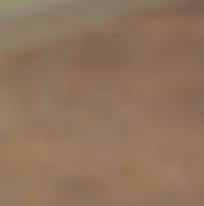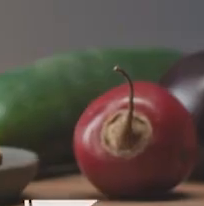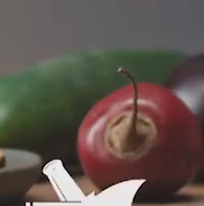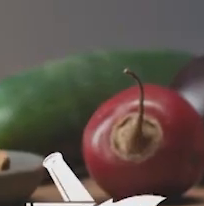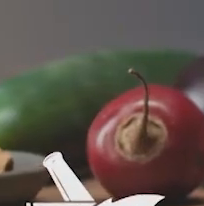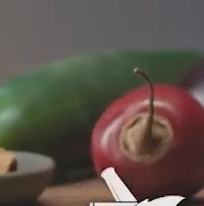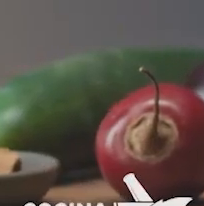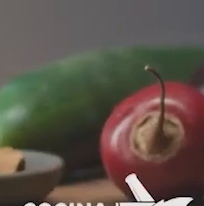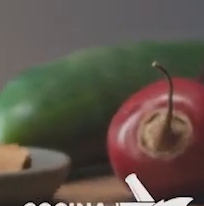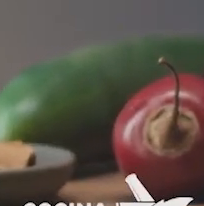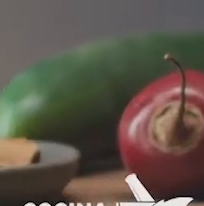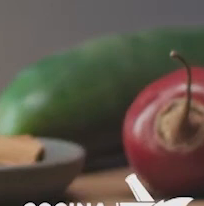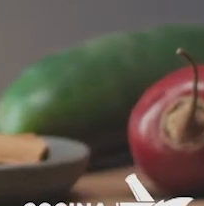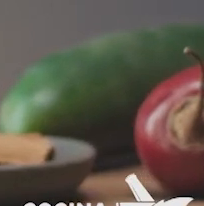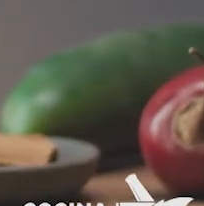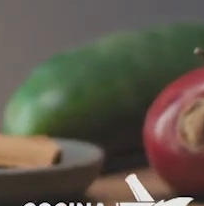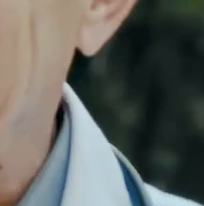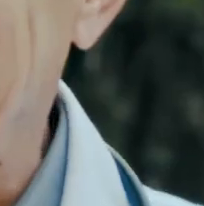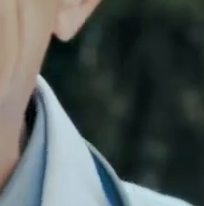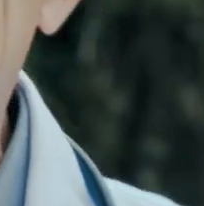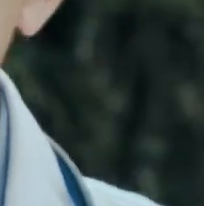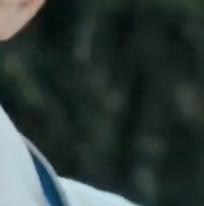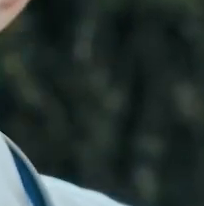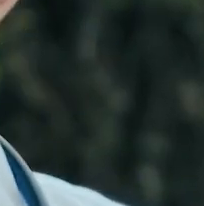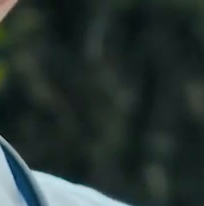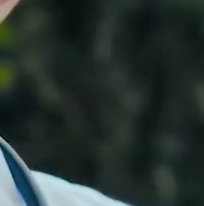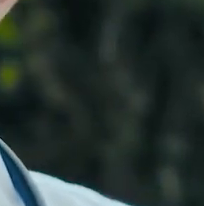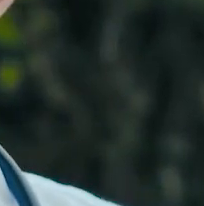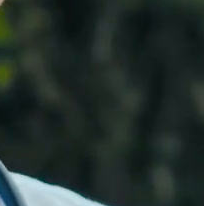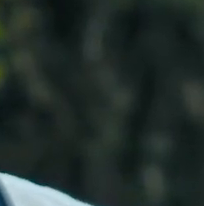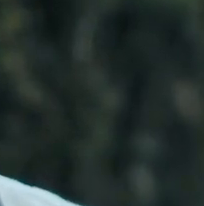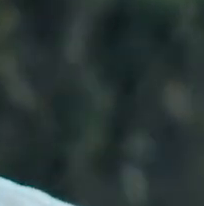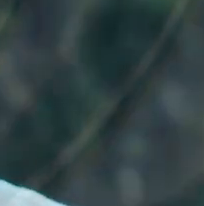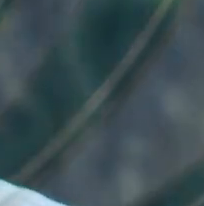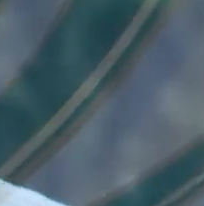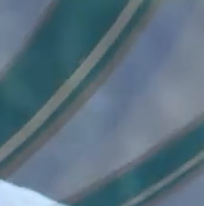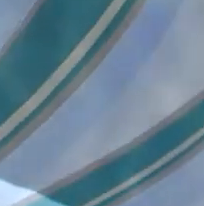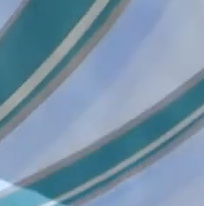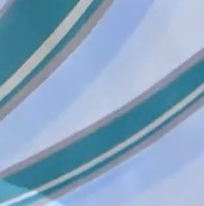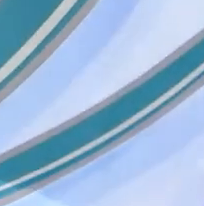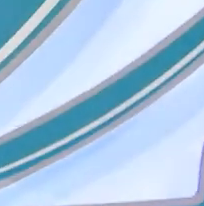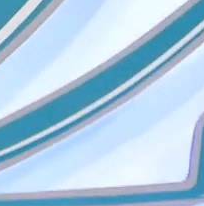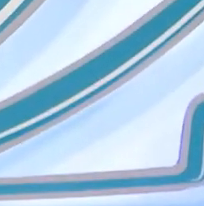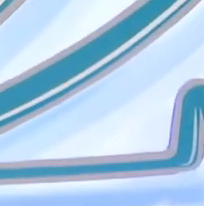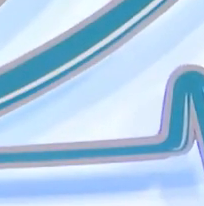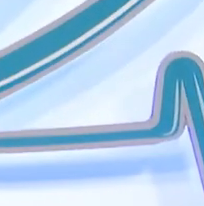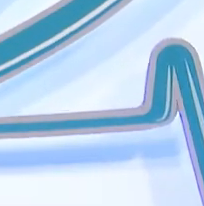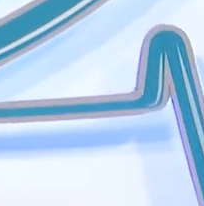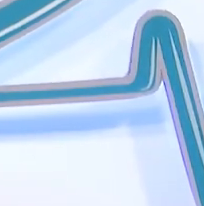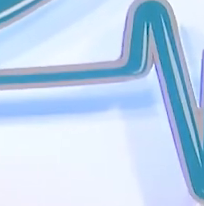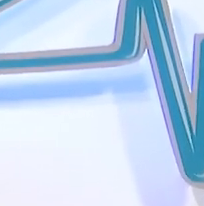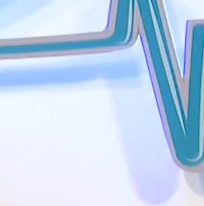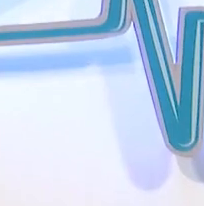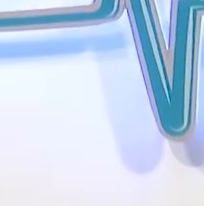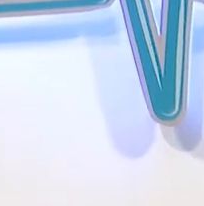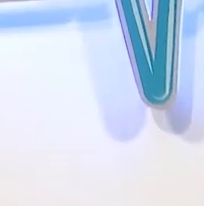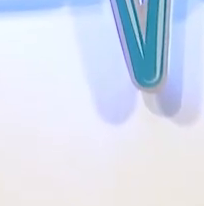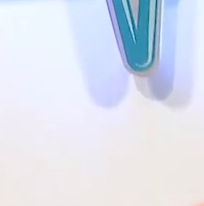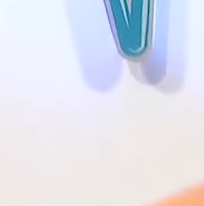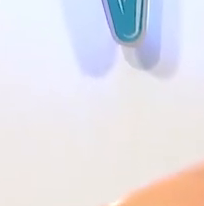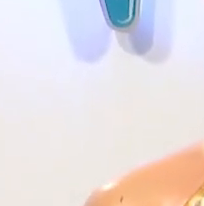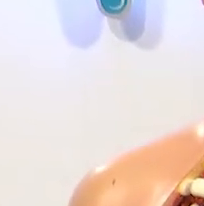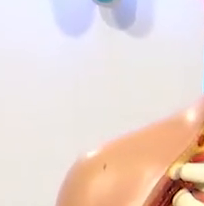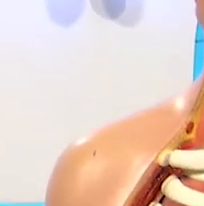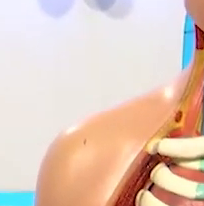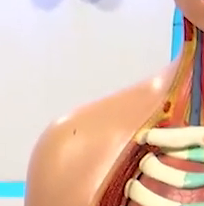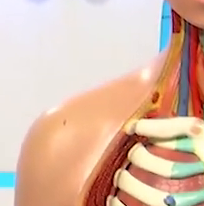Quemador de grasa para consumir en la mañana y en la noche, la alternativa más saludable. Padre, y viendo aquí preguntas que estamos recibiendo en